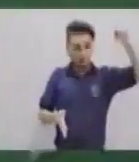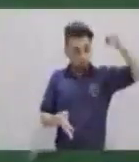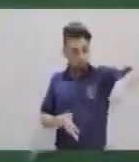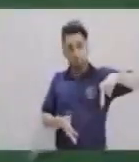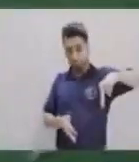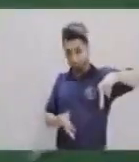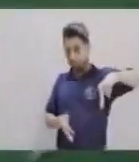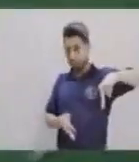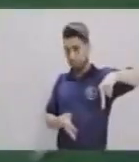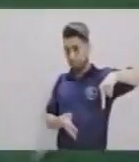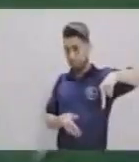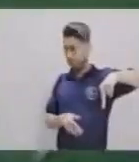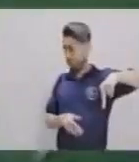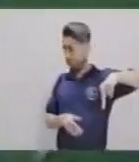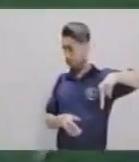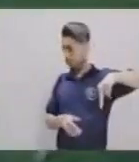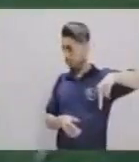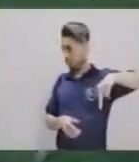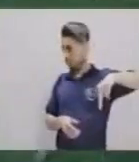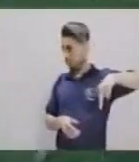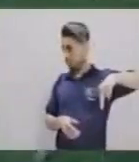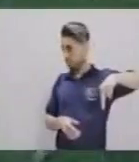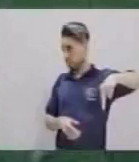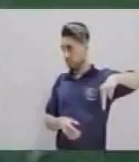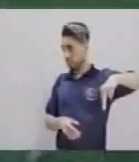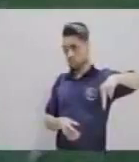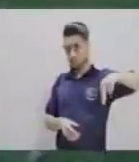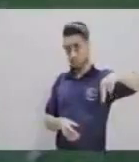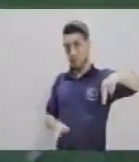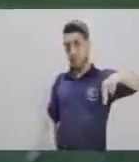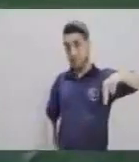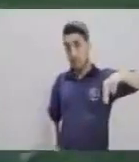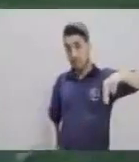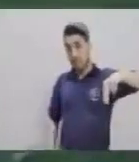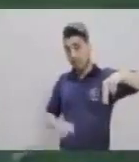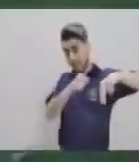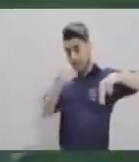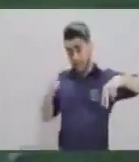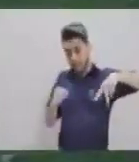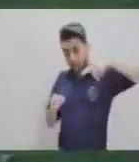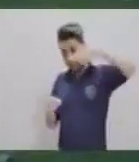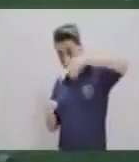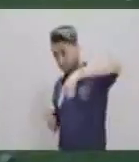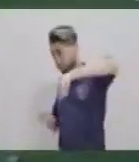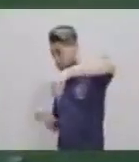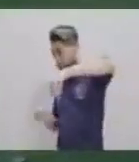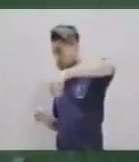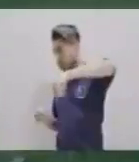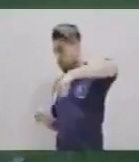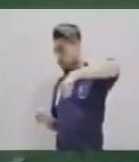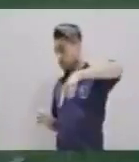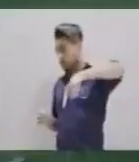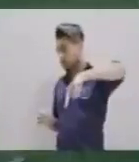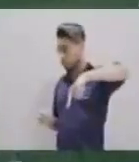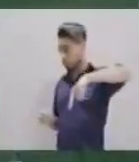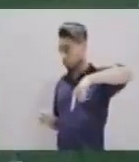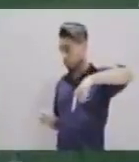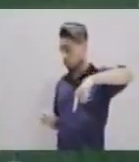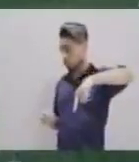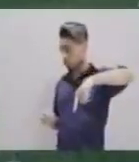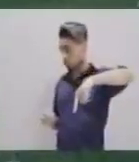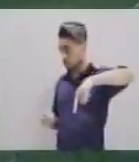es dentro fuera. Voy, pie derecho adentro, izquierdo y afuera. Voy